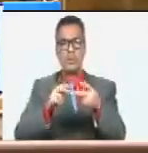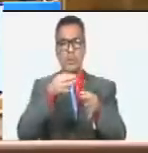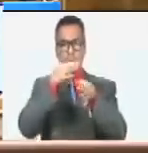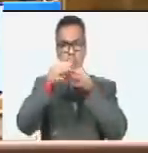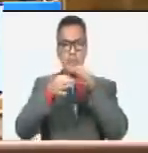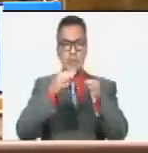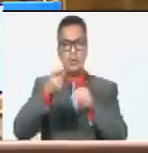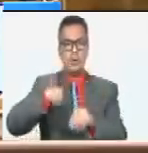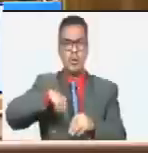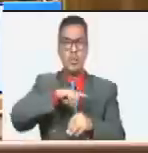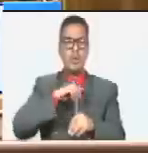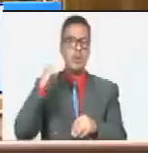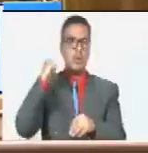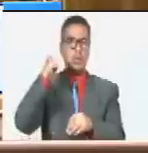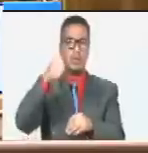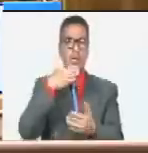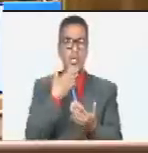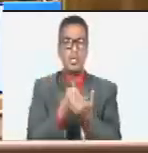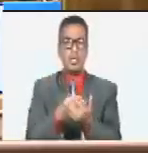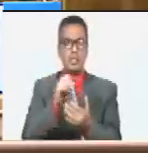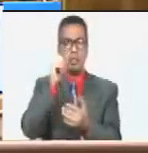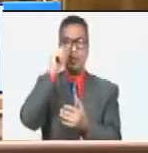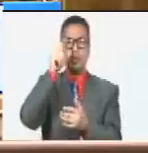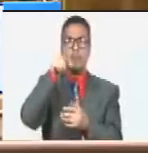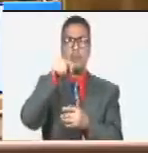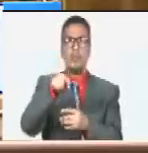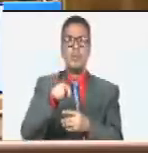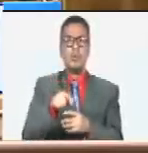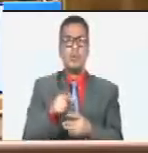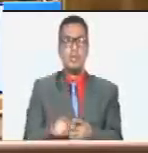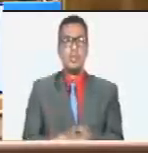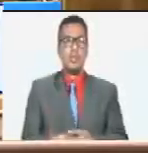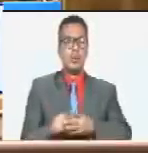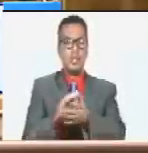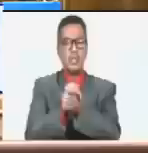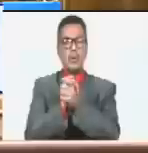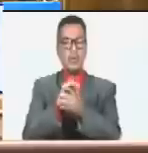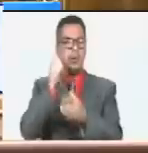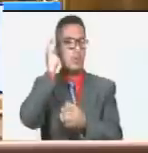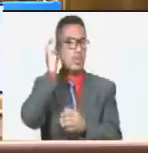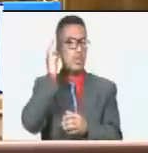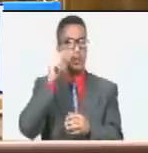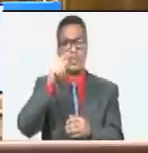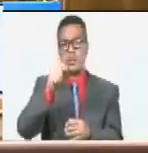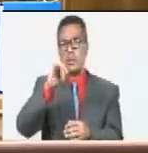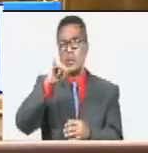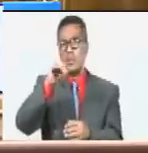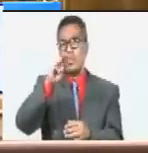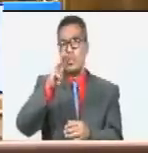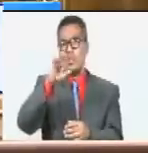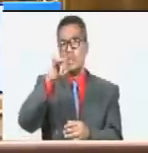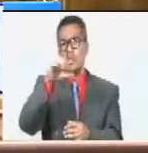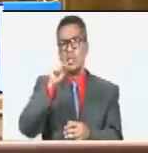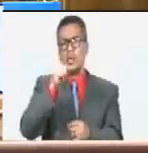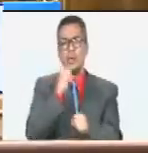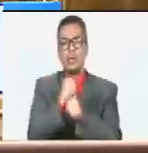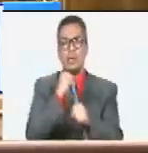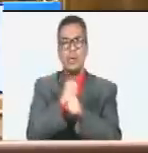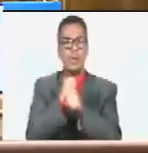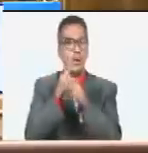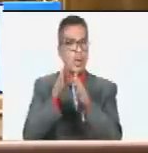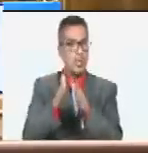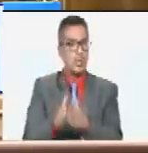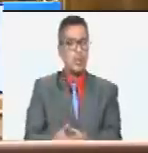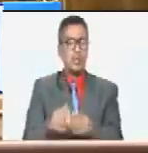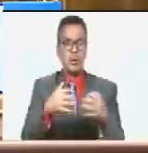eterno agradecimiento y admiración a la patriota Tibisay Lucena Ramírez por su destacada trayectoria como luchadora